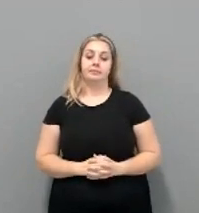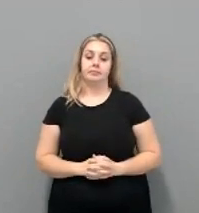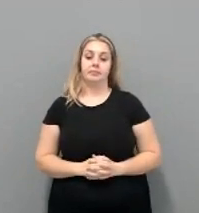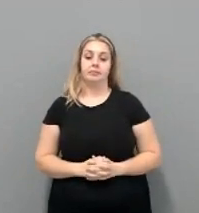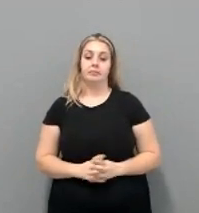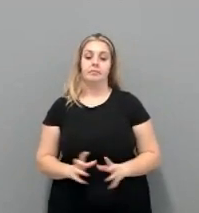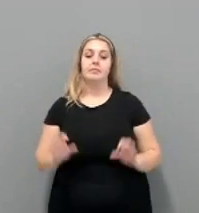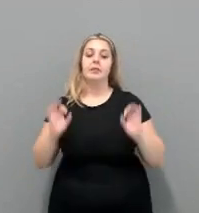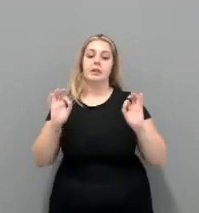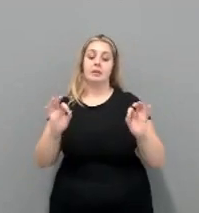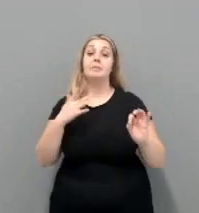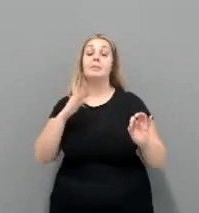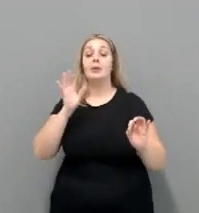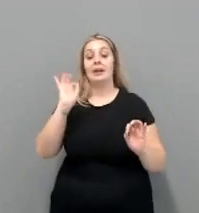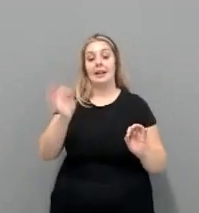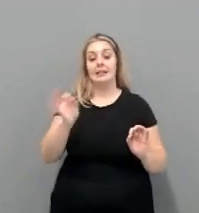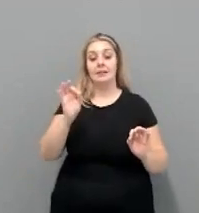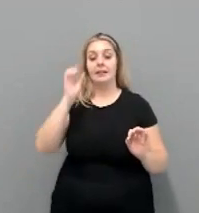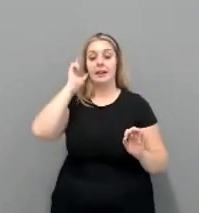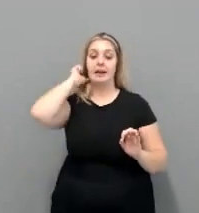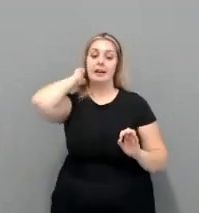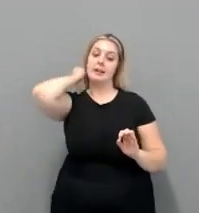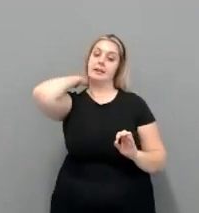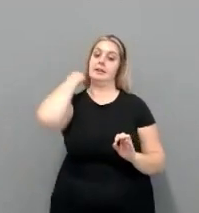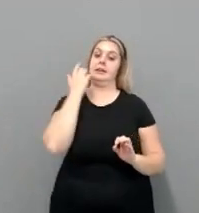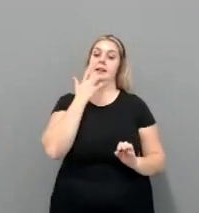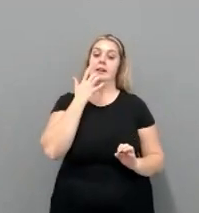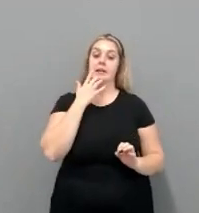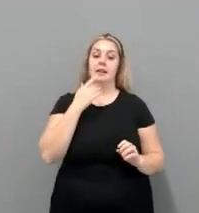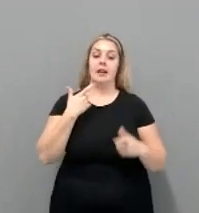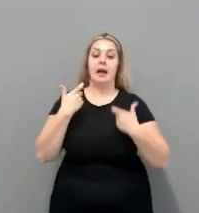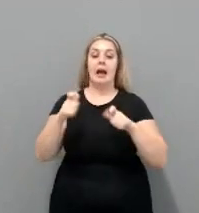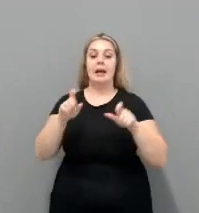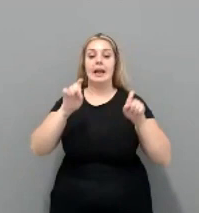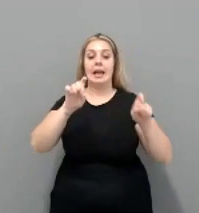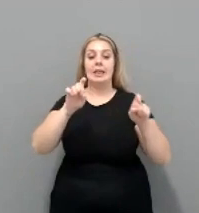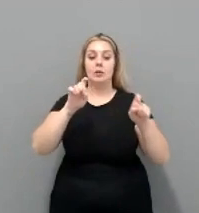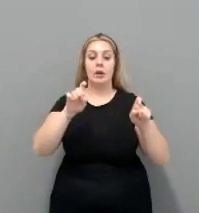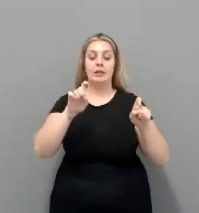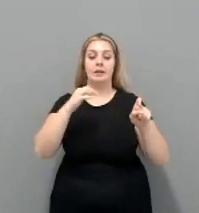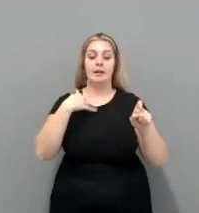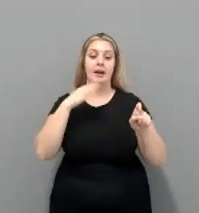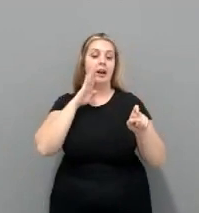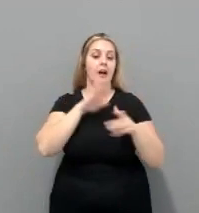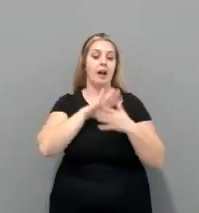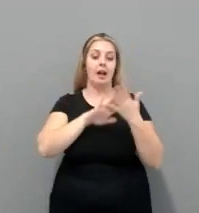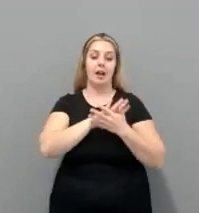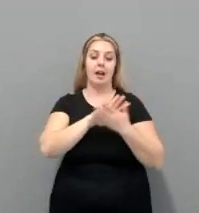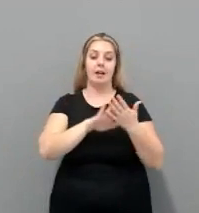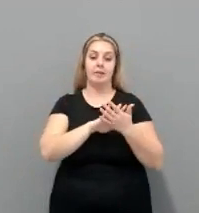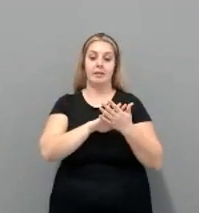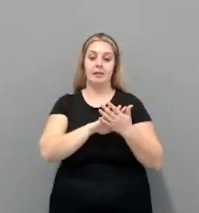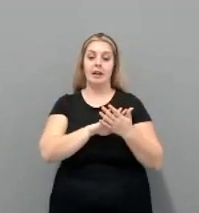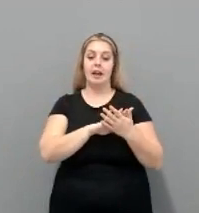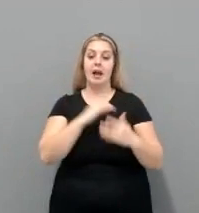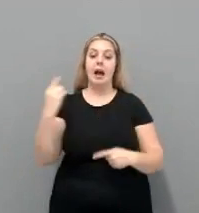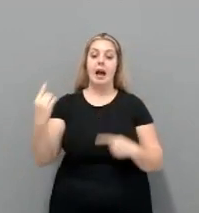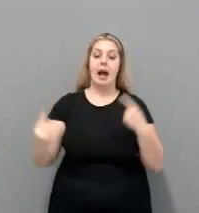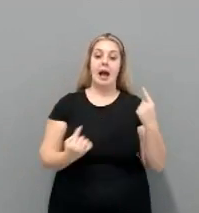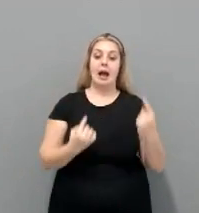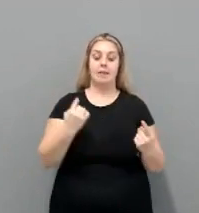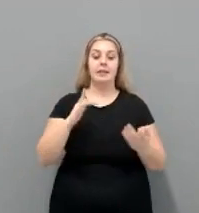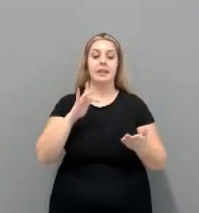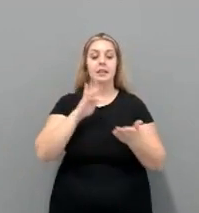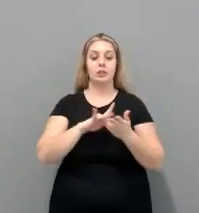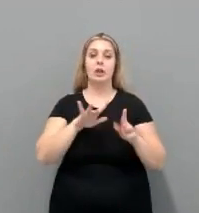Eso es, pero sí que es verdad que, por ejemplo, en el área educativa, y hacía referencia, pues a veces existe